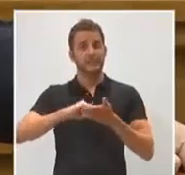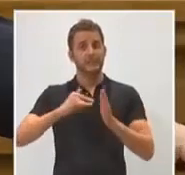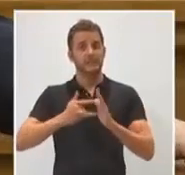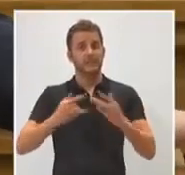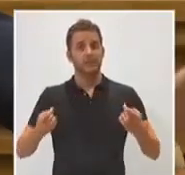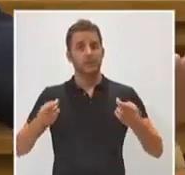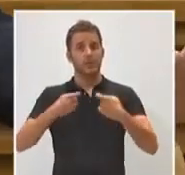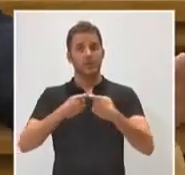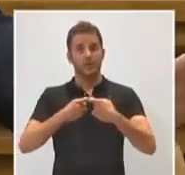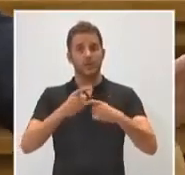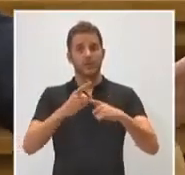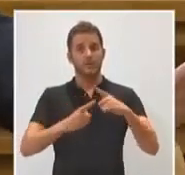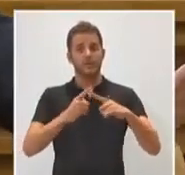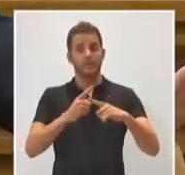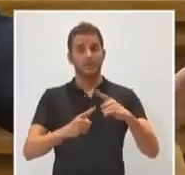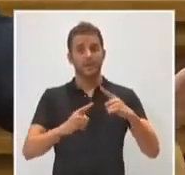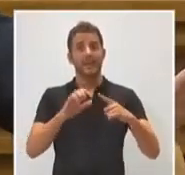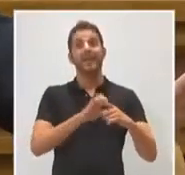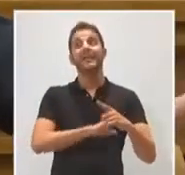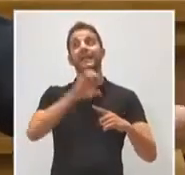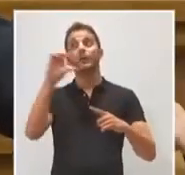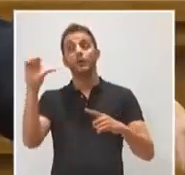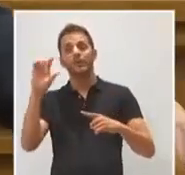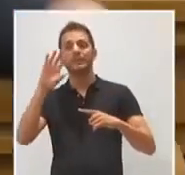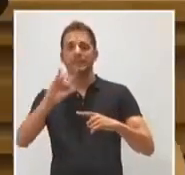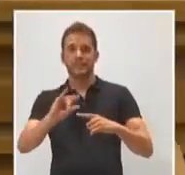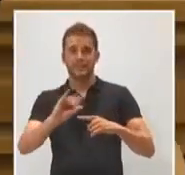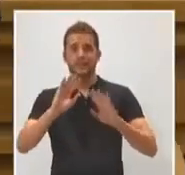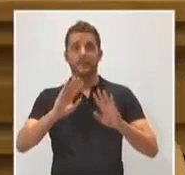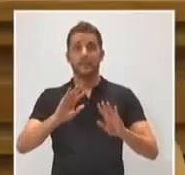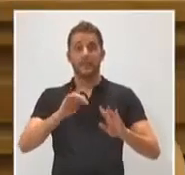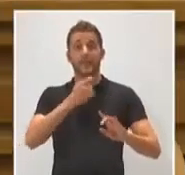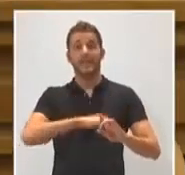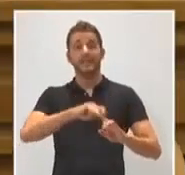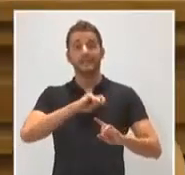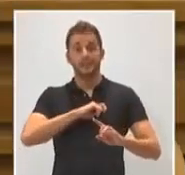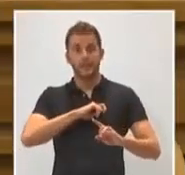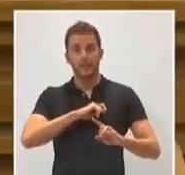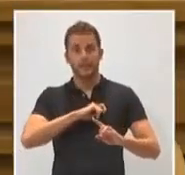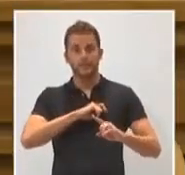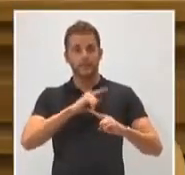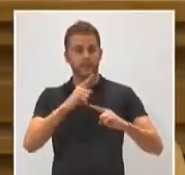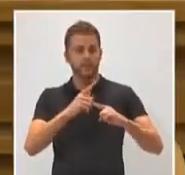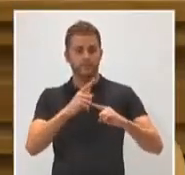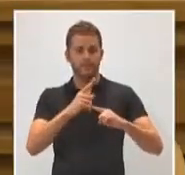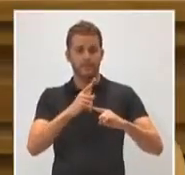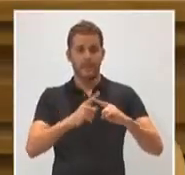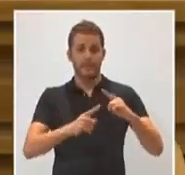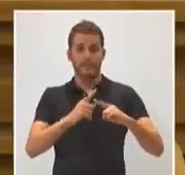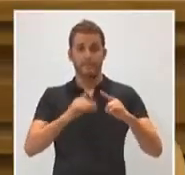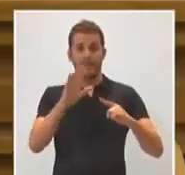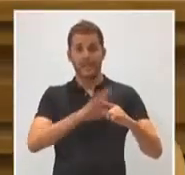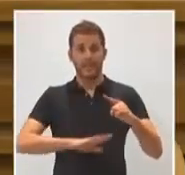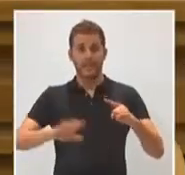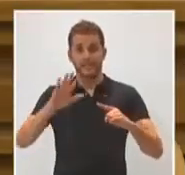en la media europea y sin embargo en españa pero con una desproporción enorme entre las comunidades autónomas y